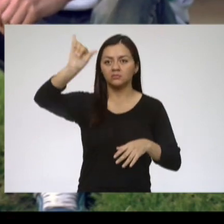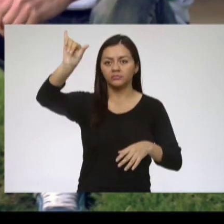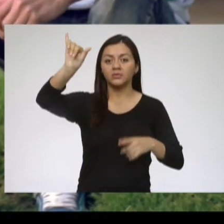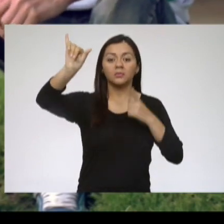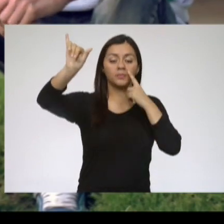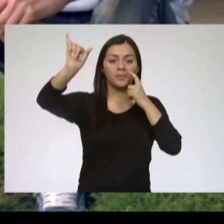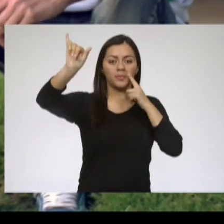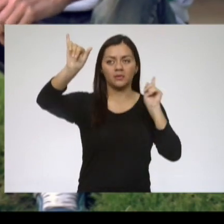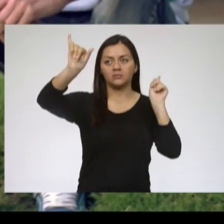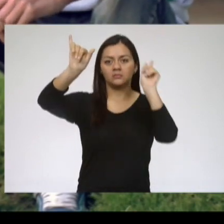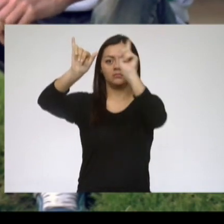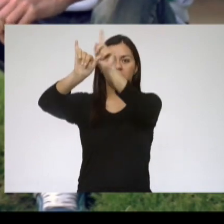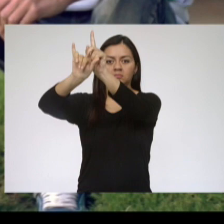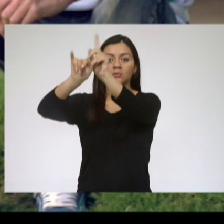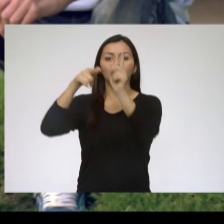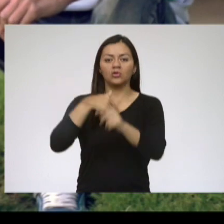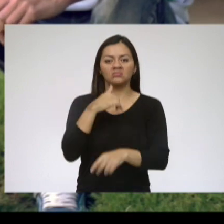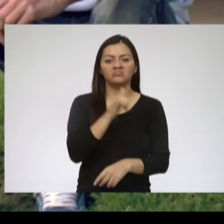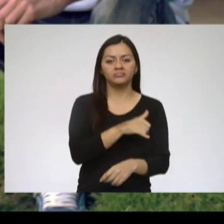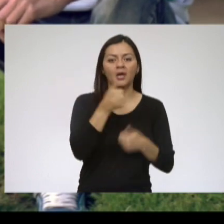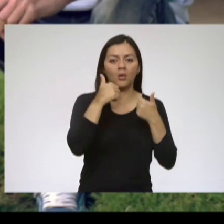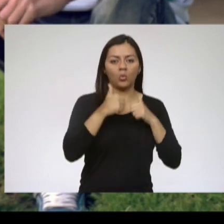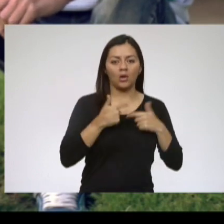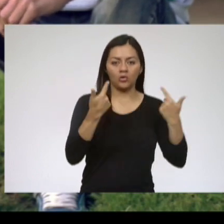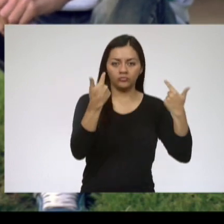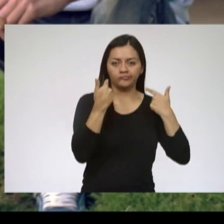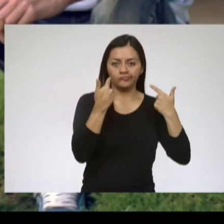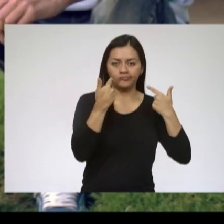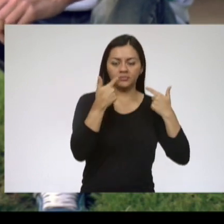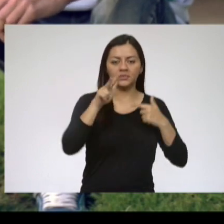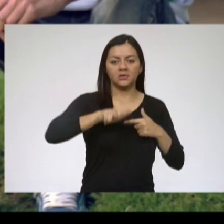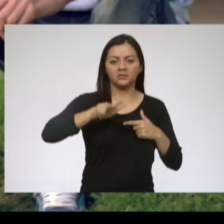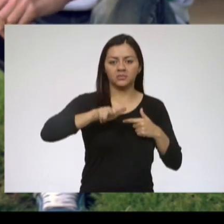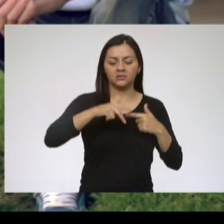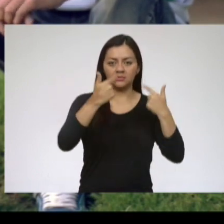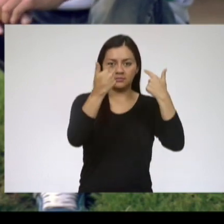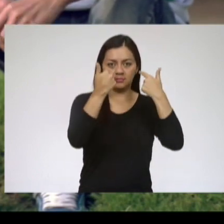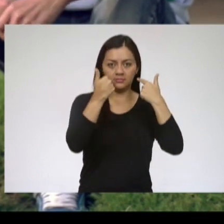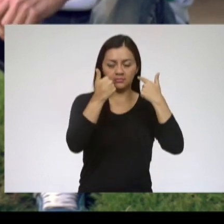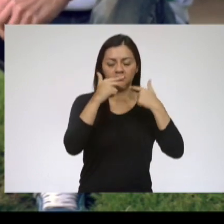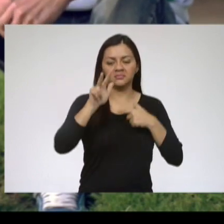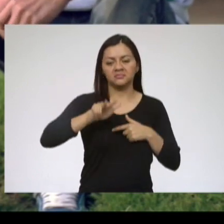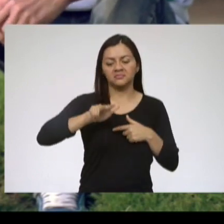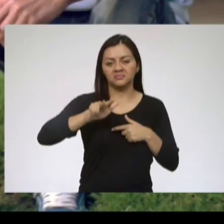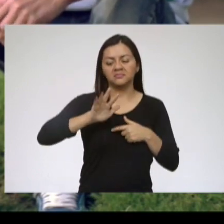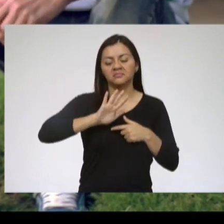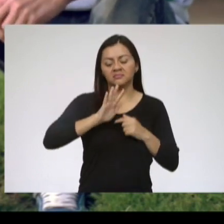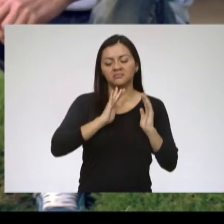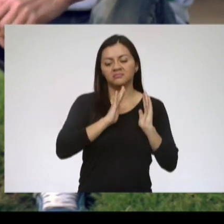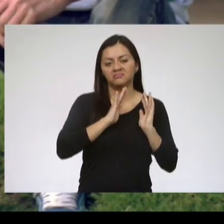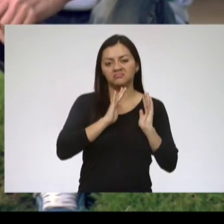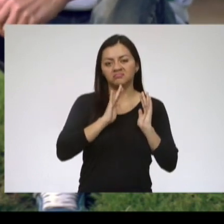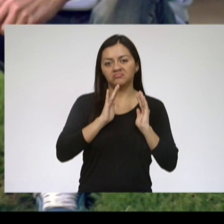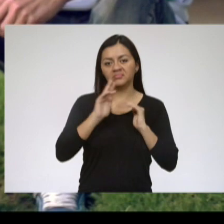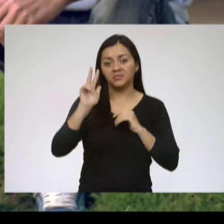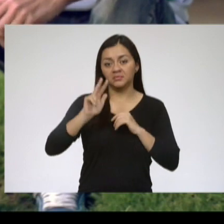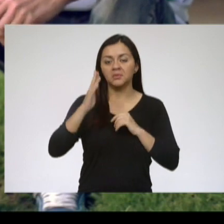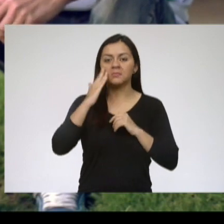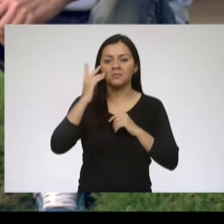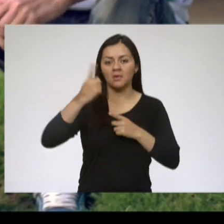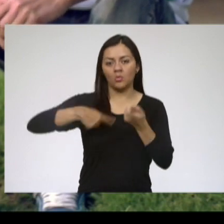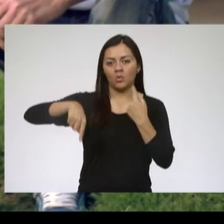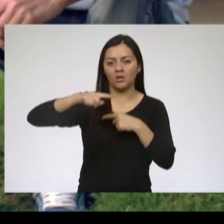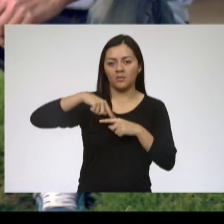mi padre y me quedé yo aquí con mis abuelos 3 meses. Después, al cabo de los 3 meses, regresó mi